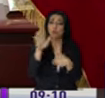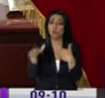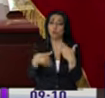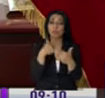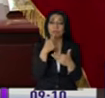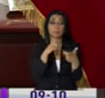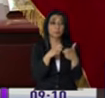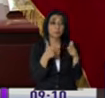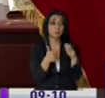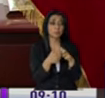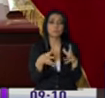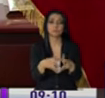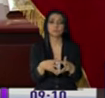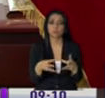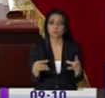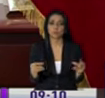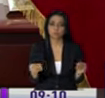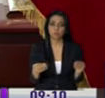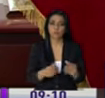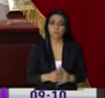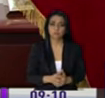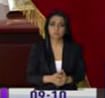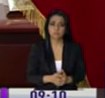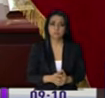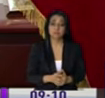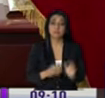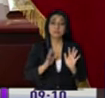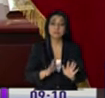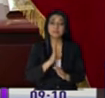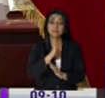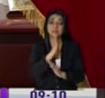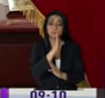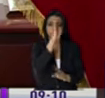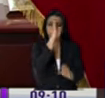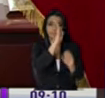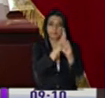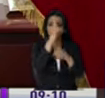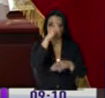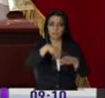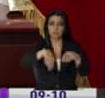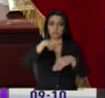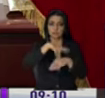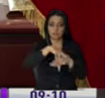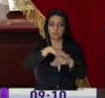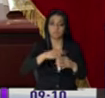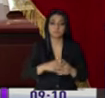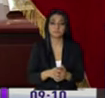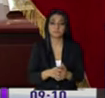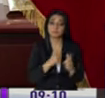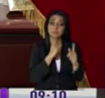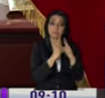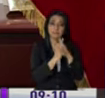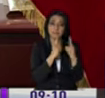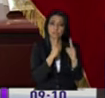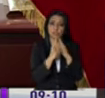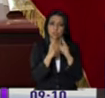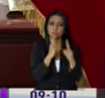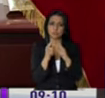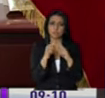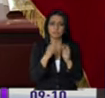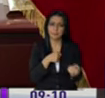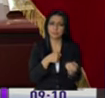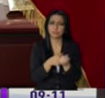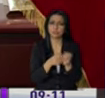las dificultades, en función siempre de los grandes objetivos nacionales. El diálogo y la recuperación de un amplio apoyo